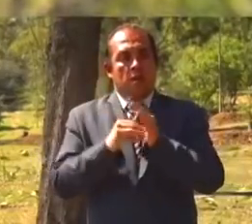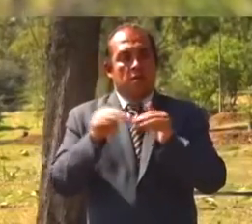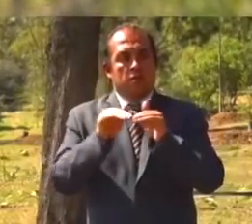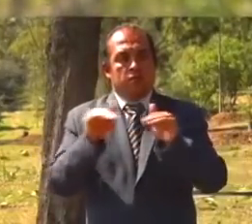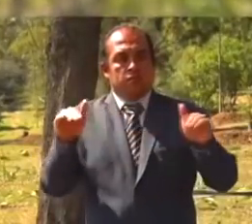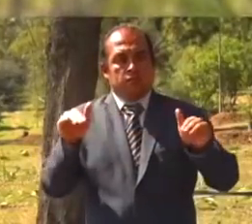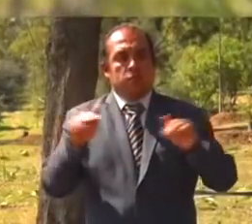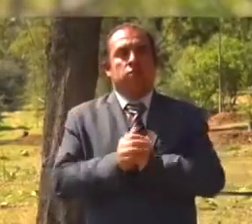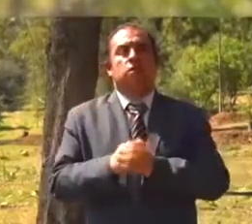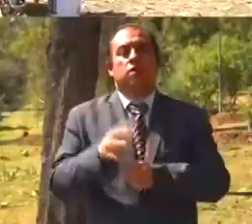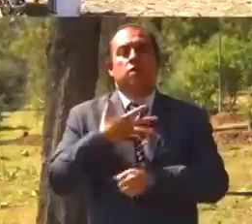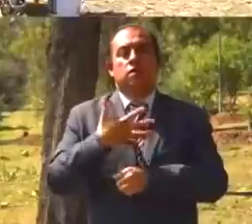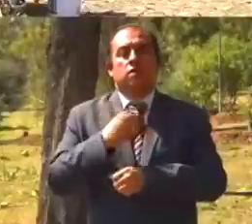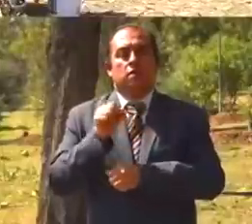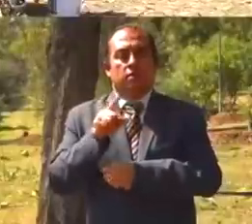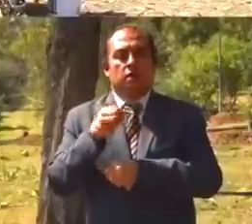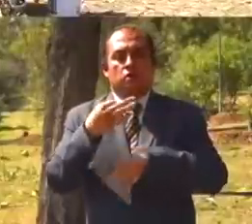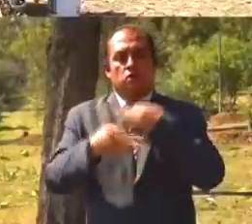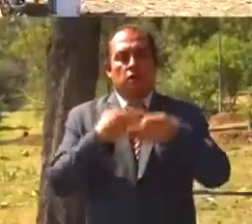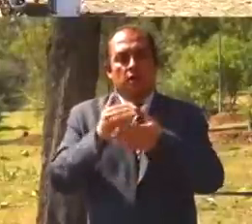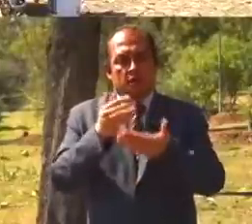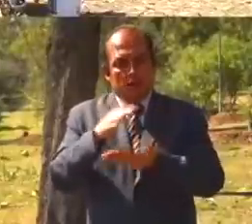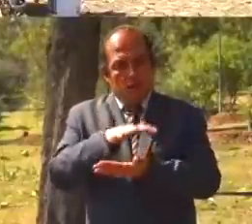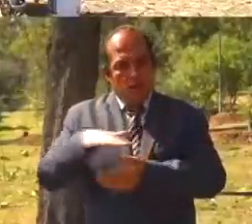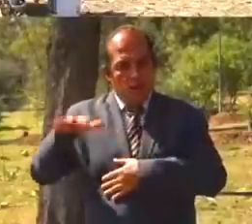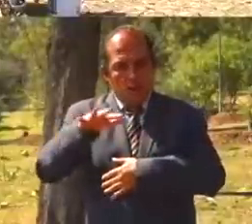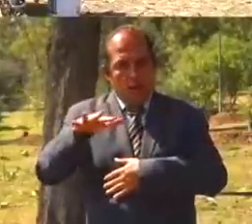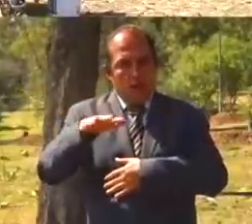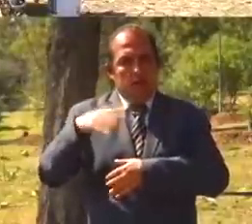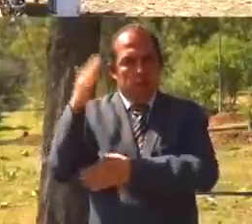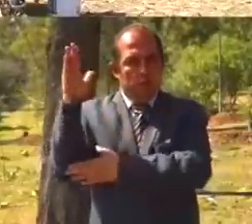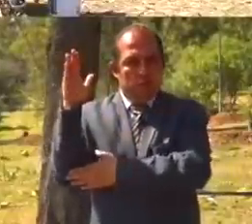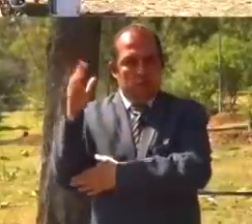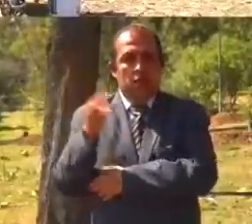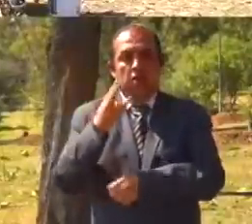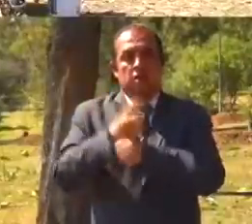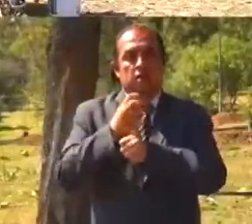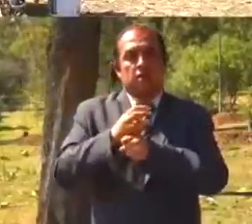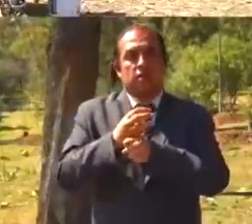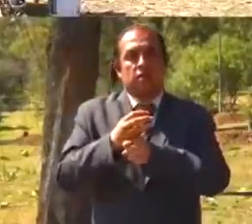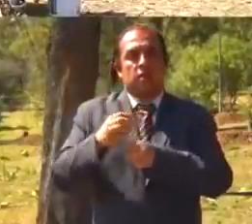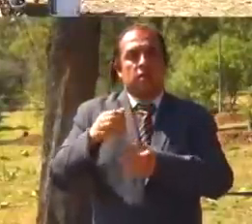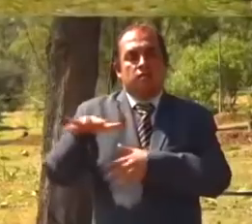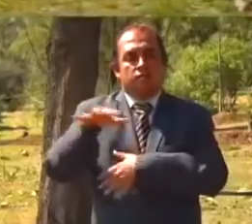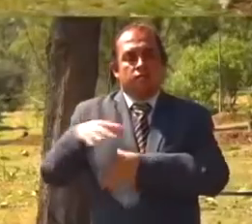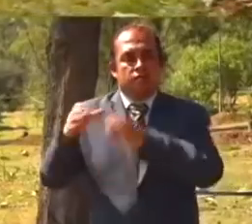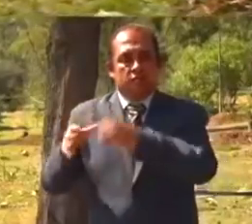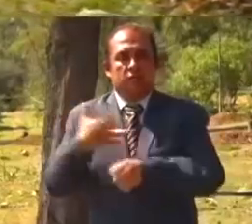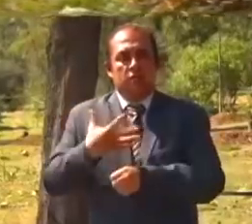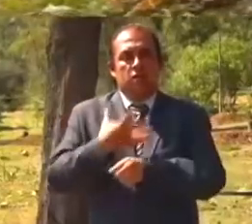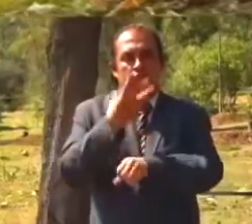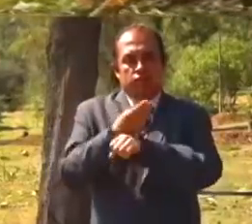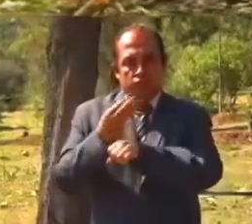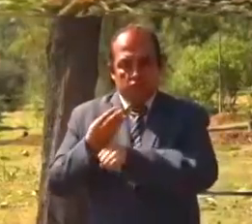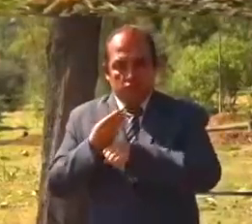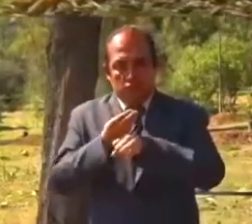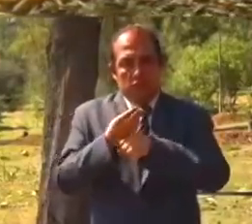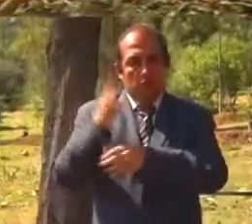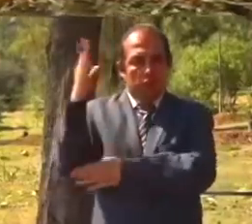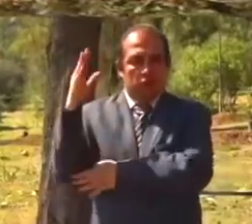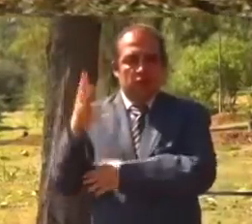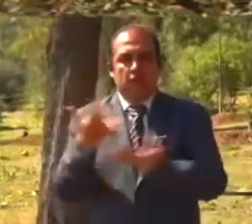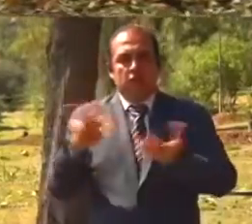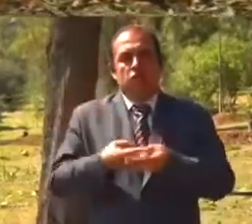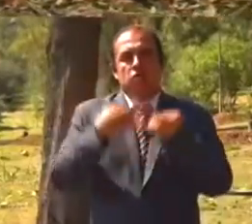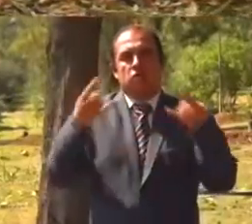las hectáreas de la 3ª sección del bosque. La 3ª sección tiene esta reforestación que se fue haciendo históricamente